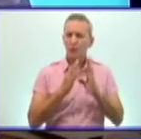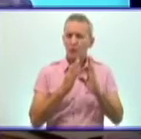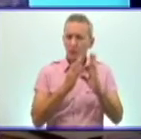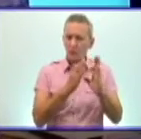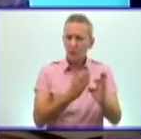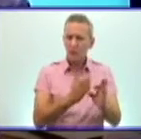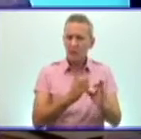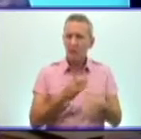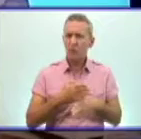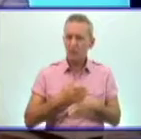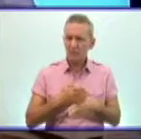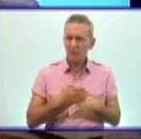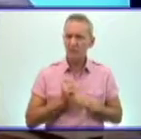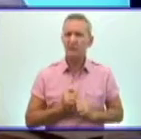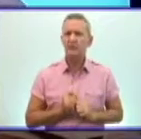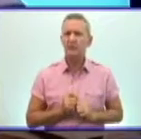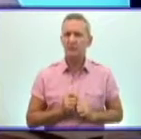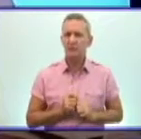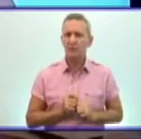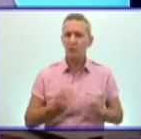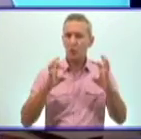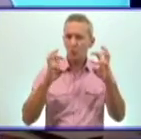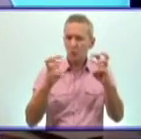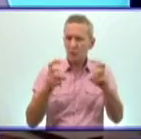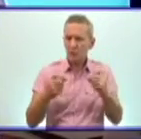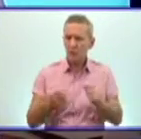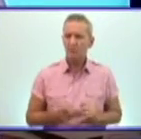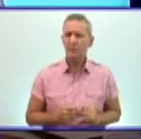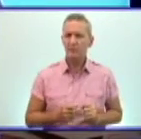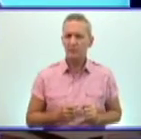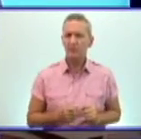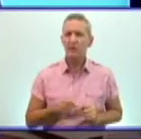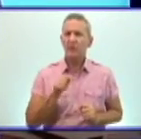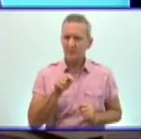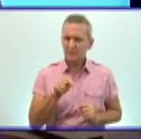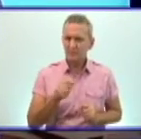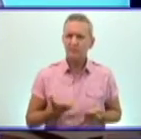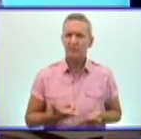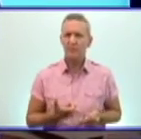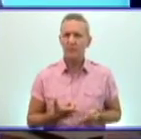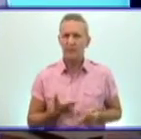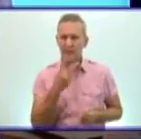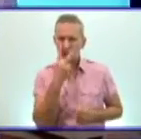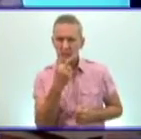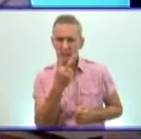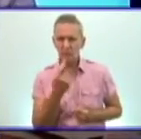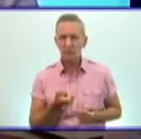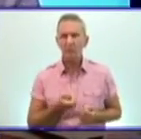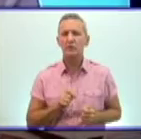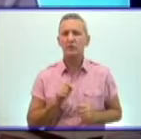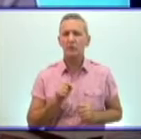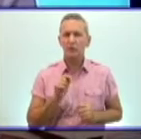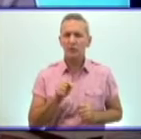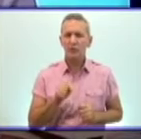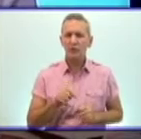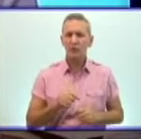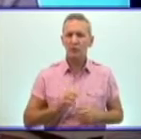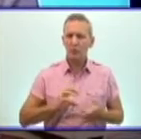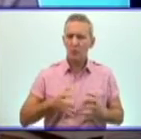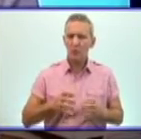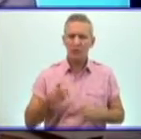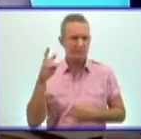que significa y lo que implica, los resultados que pueden traer. Pero ¿es desde esa óptica eso un acto